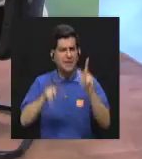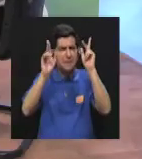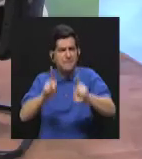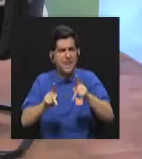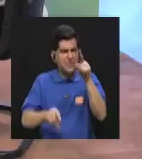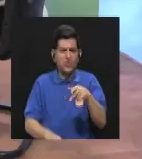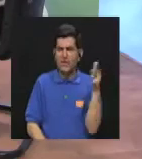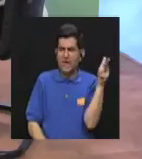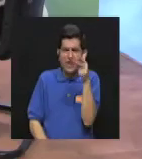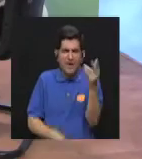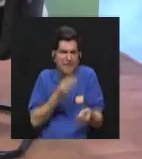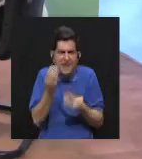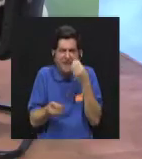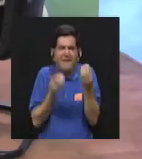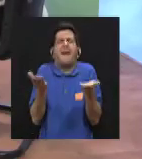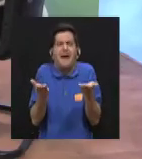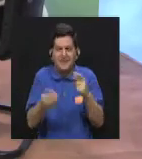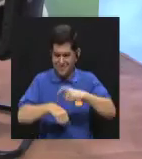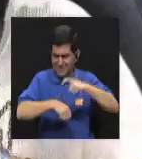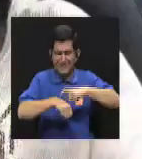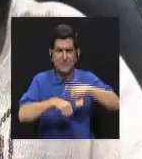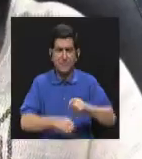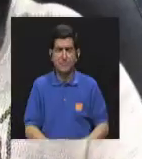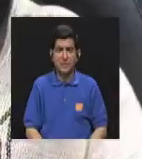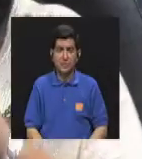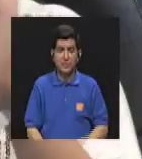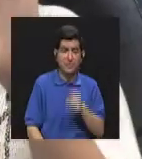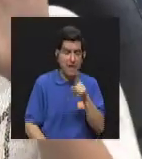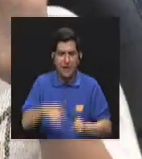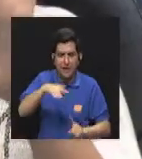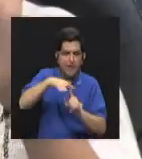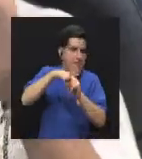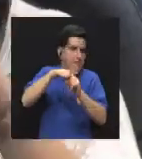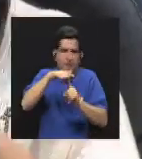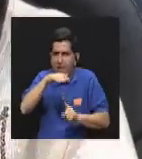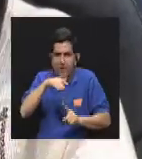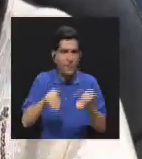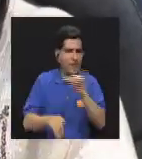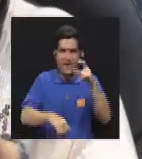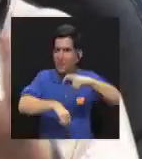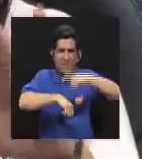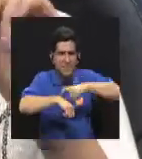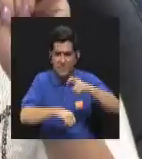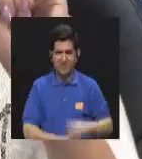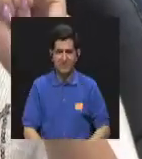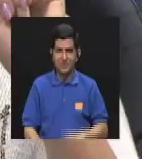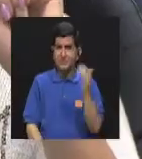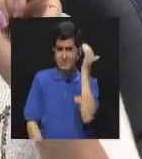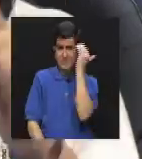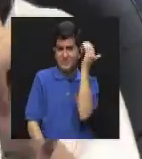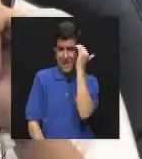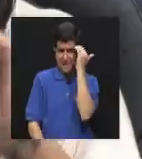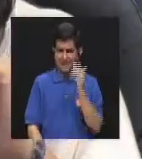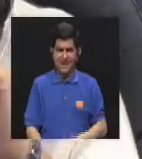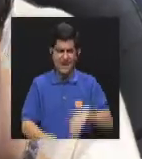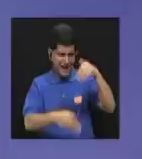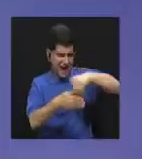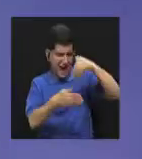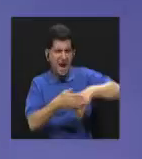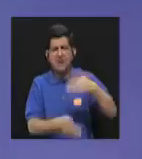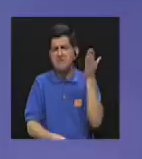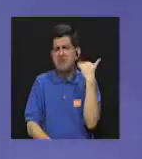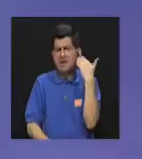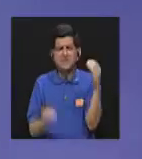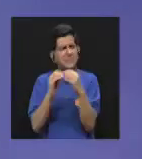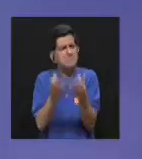que está con la cámara para estar ahí y a la vez no estar? Porque estamos claros de que el registro del audio es lo